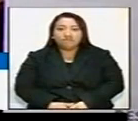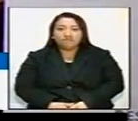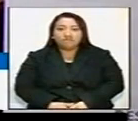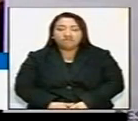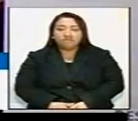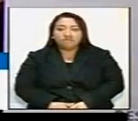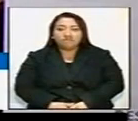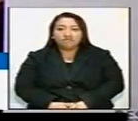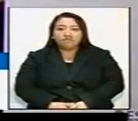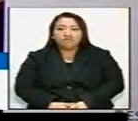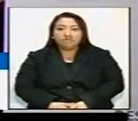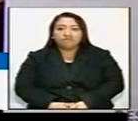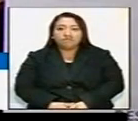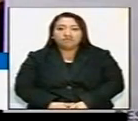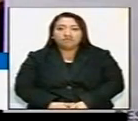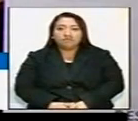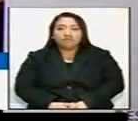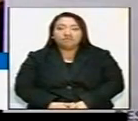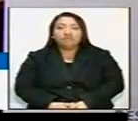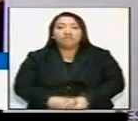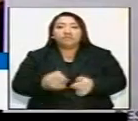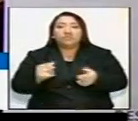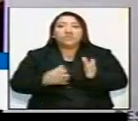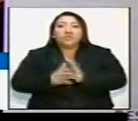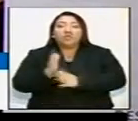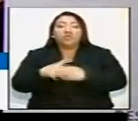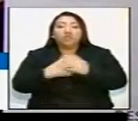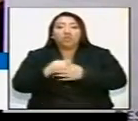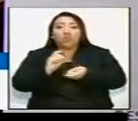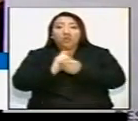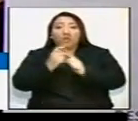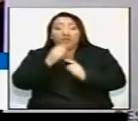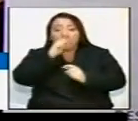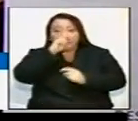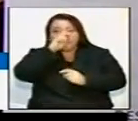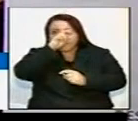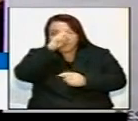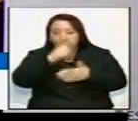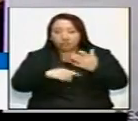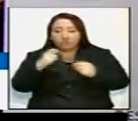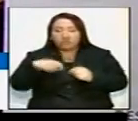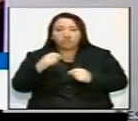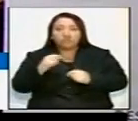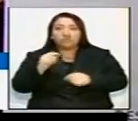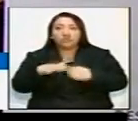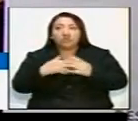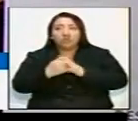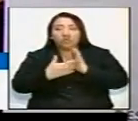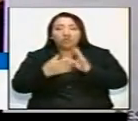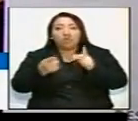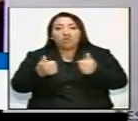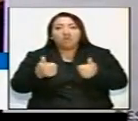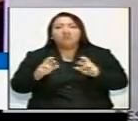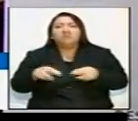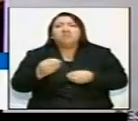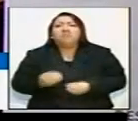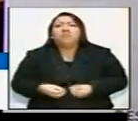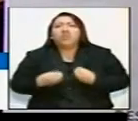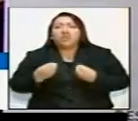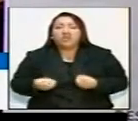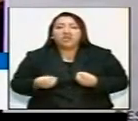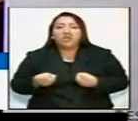Entonces, llevar a cabo los cambios de la innovación que la productividad necesita, es un esfuerzo, tiene que haber una buena razón.